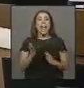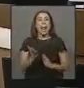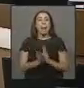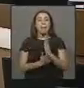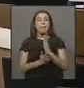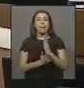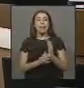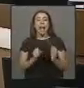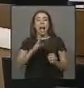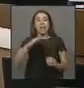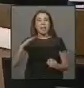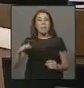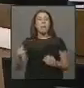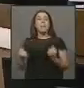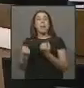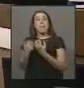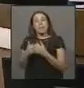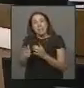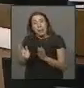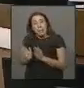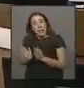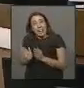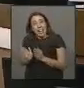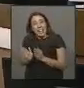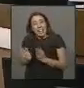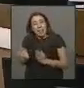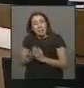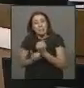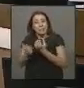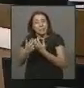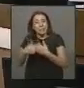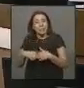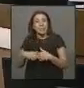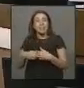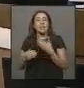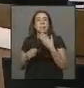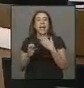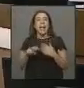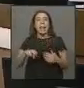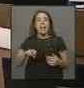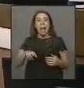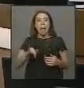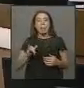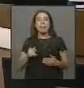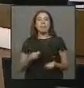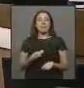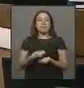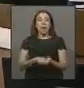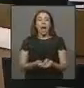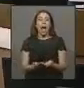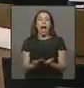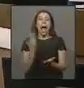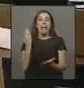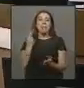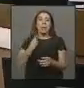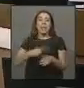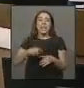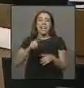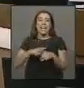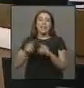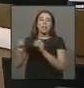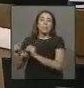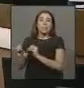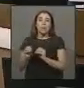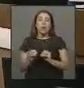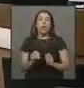el apoyo de los emprendedores y pequeñas empresas, y también las medidas de NAMI en materia de anticipos, crédito y prórrogas para